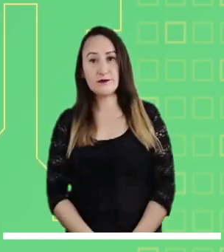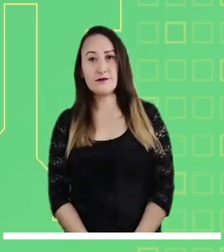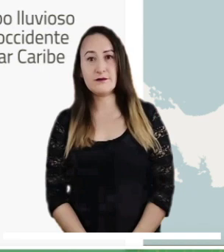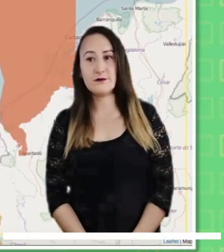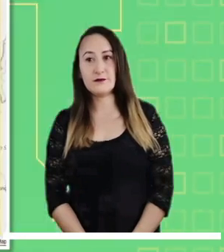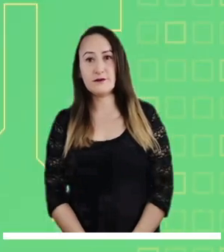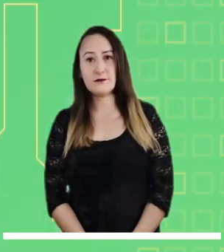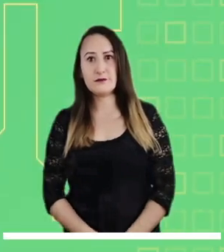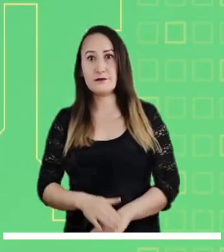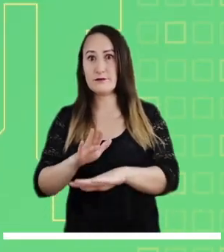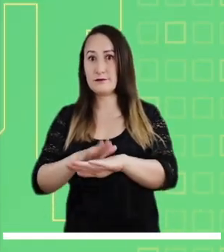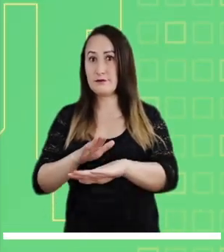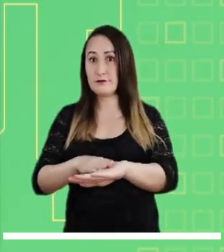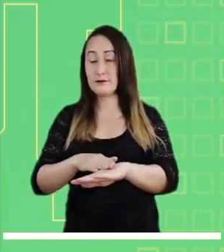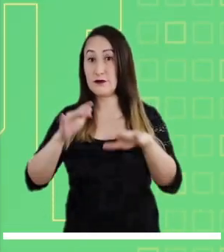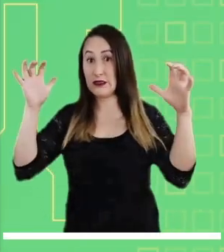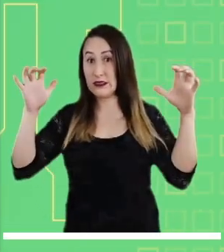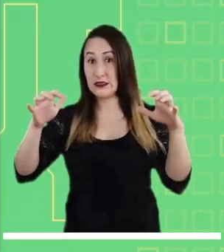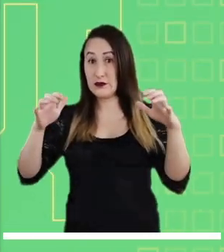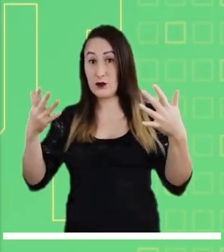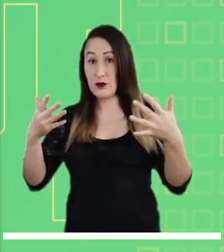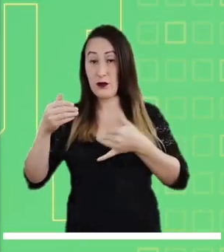tierra.